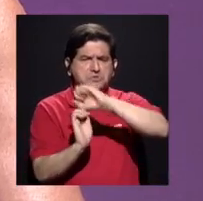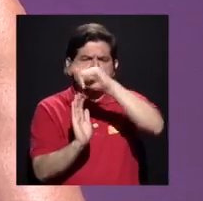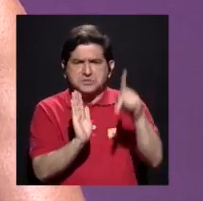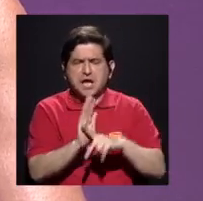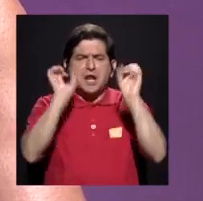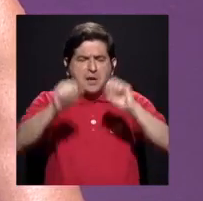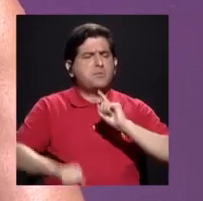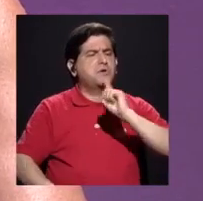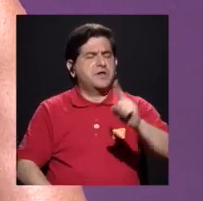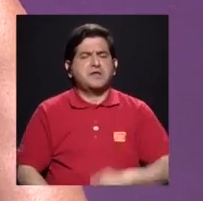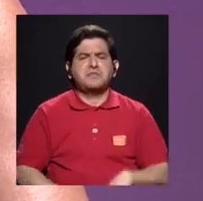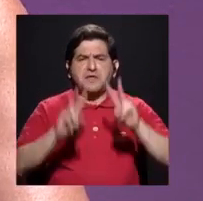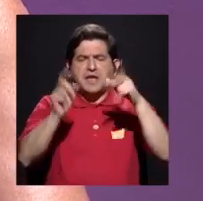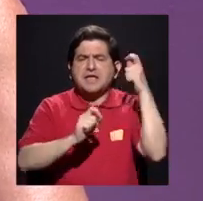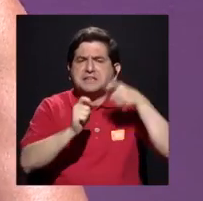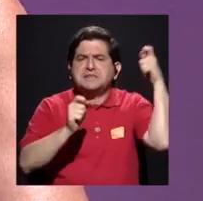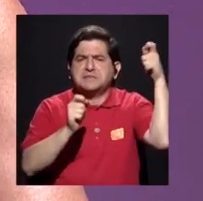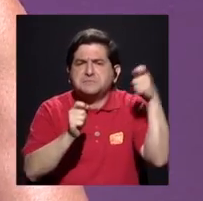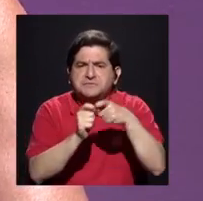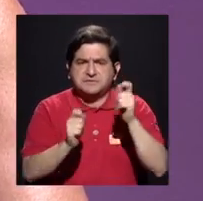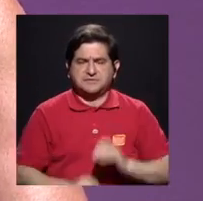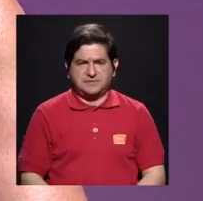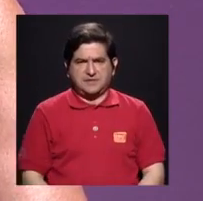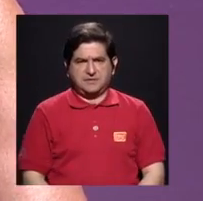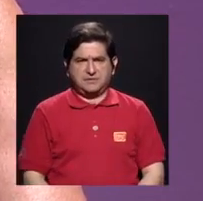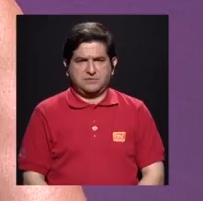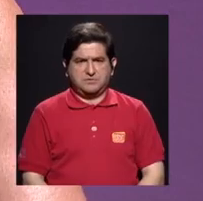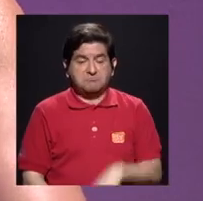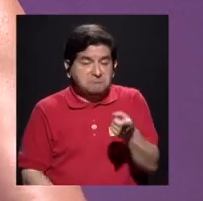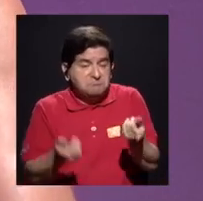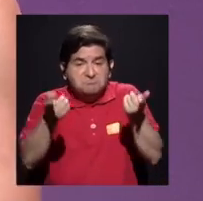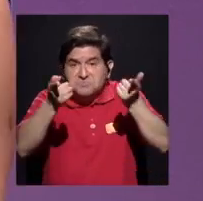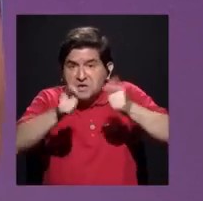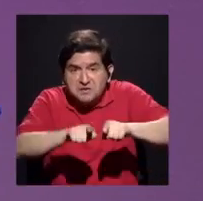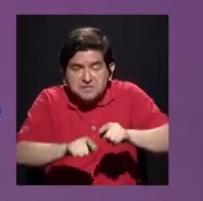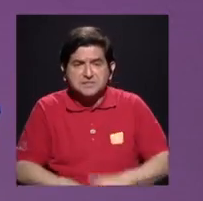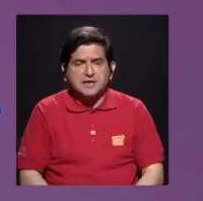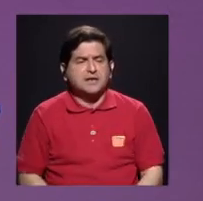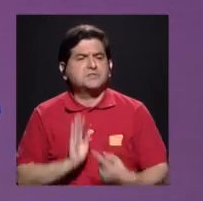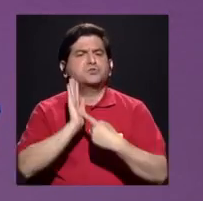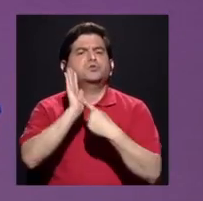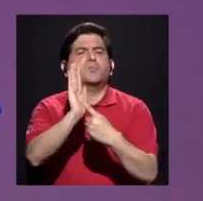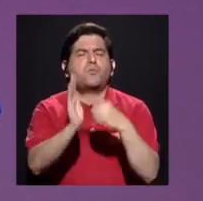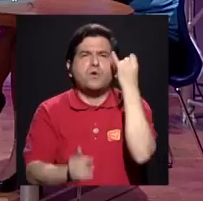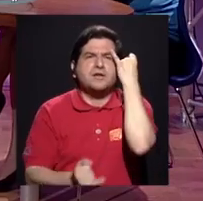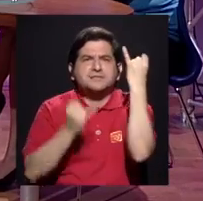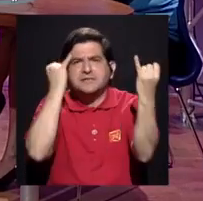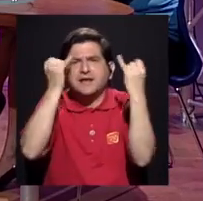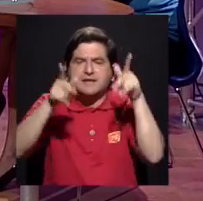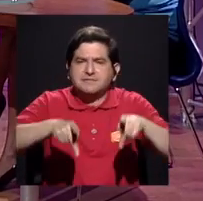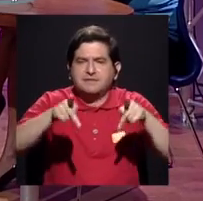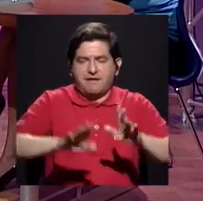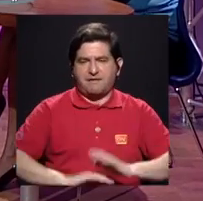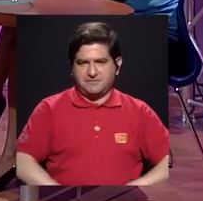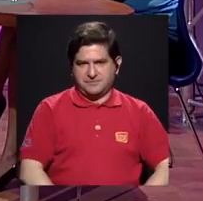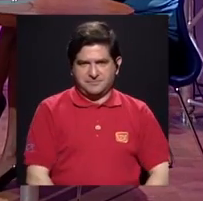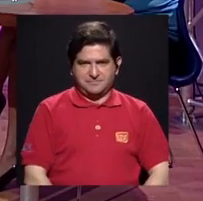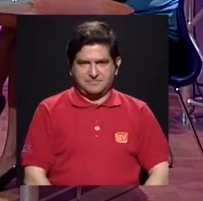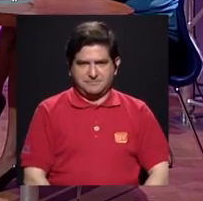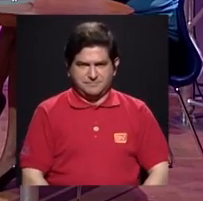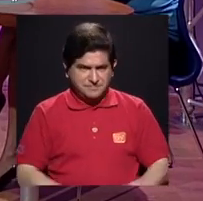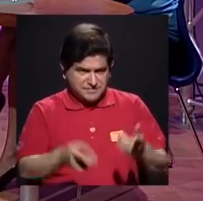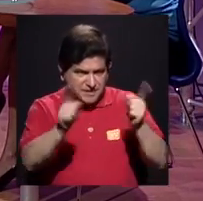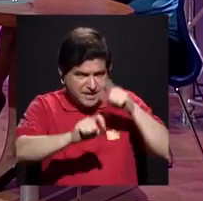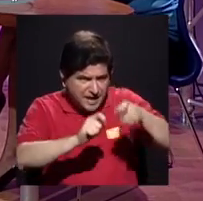puede pronunciar en temas específicos y no que refleje las ideas de algunas personas hay hay